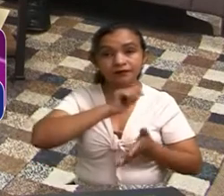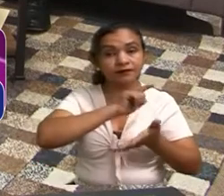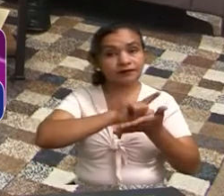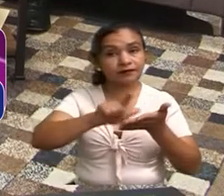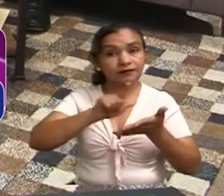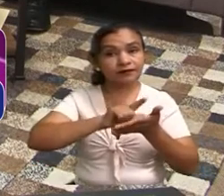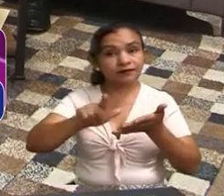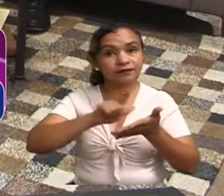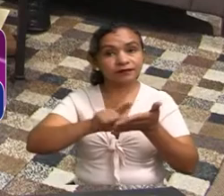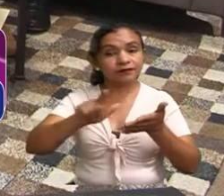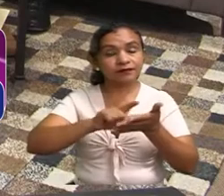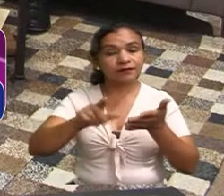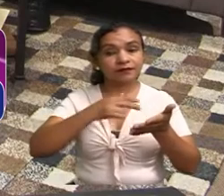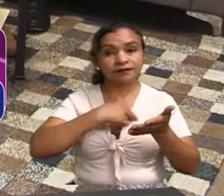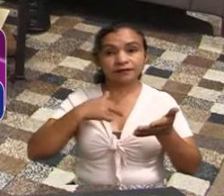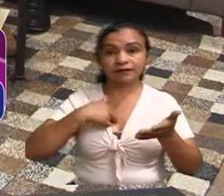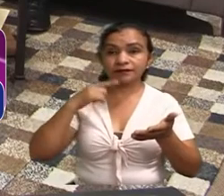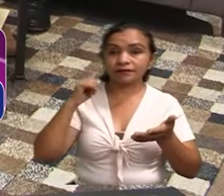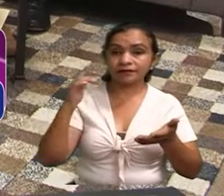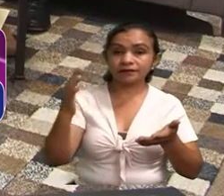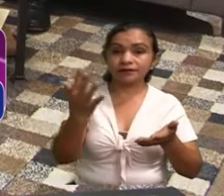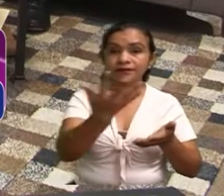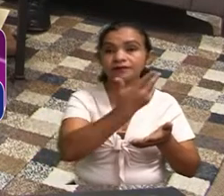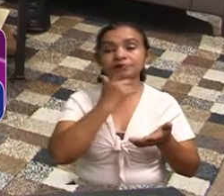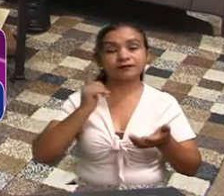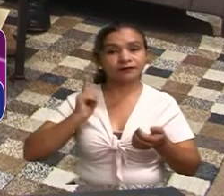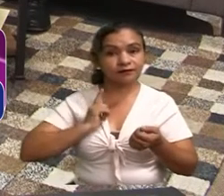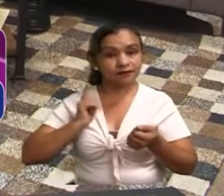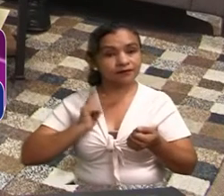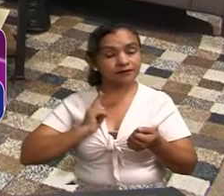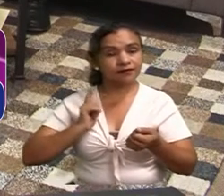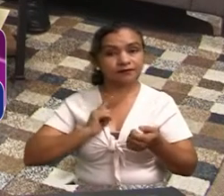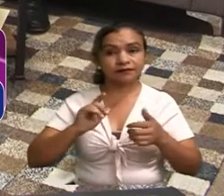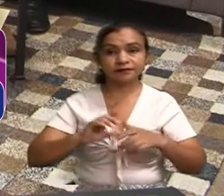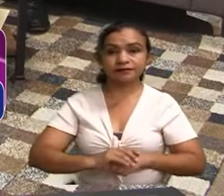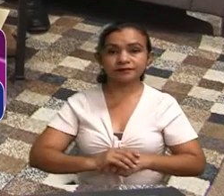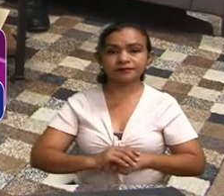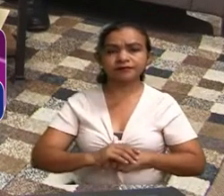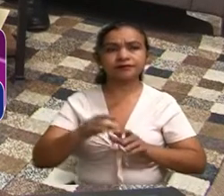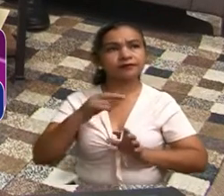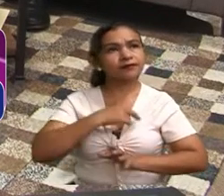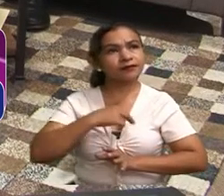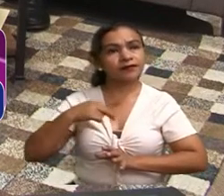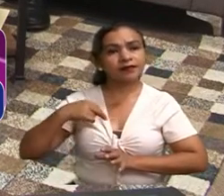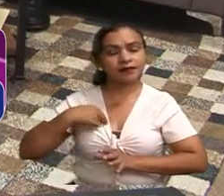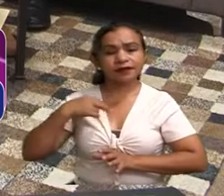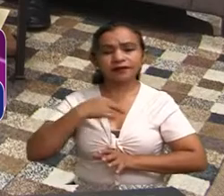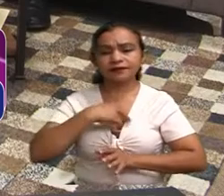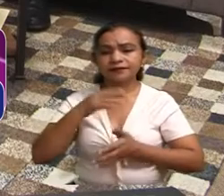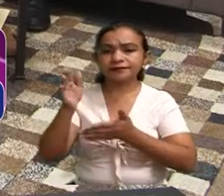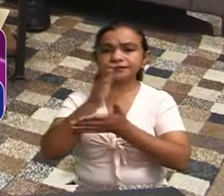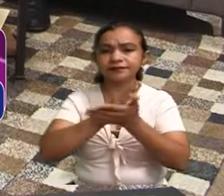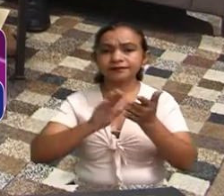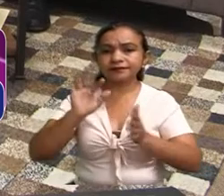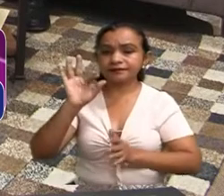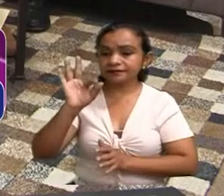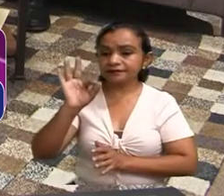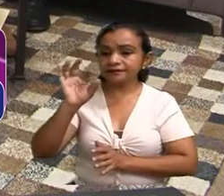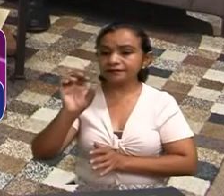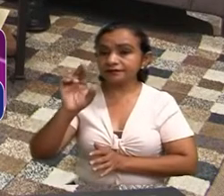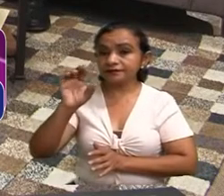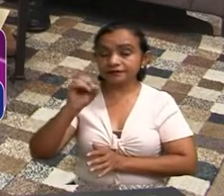la instancia comunitaria por autonomía que tenemos nosotros. Entonces, hemos estado teniendo algunos foros, pero